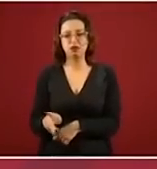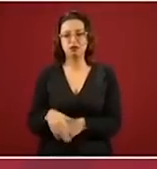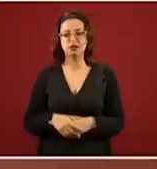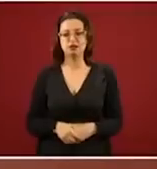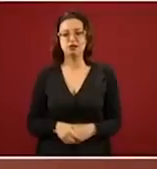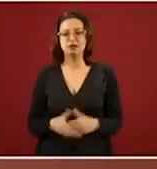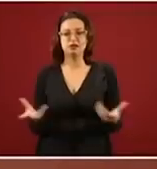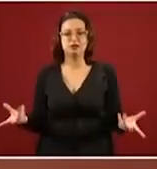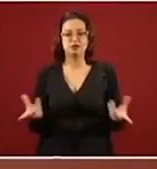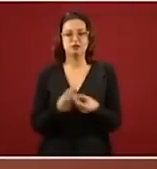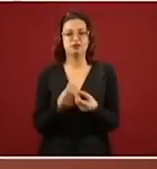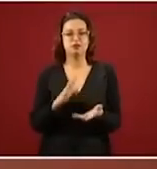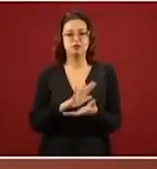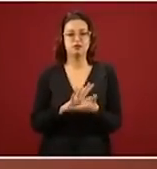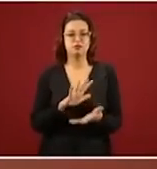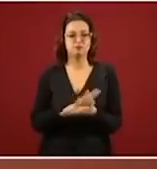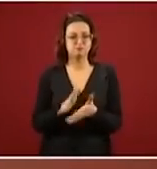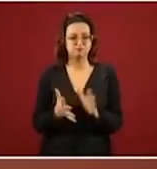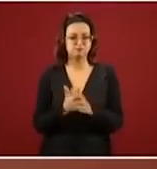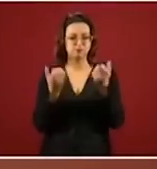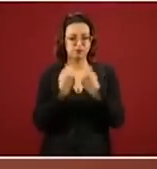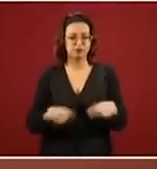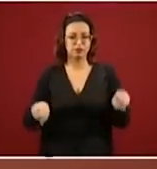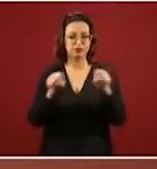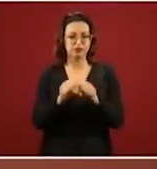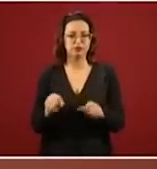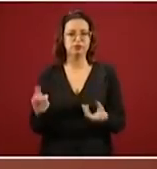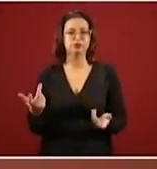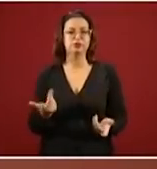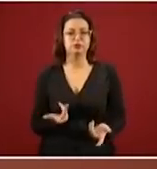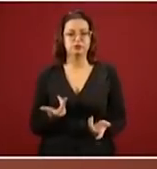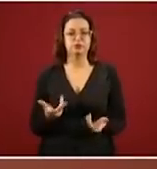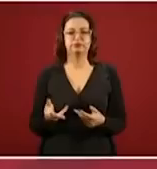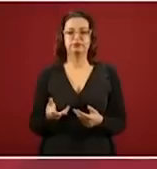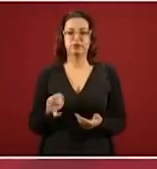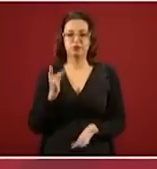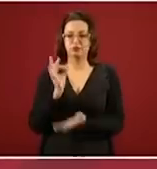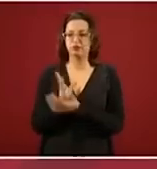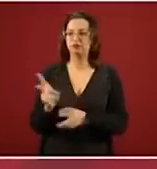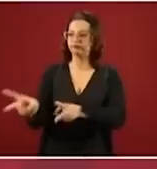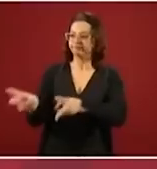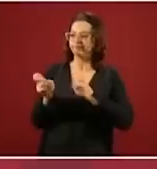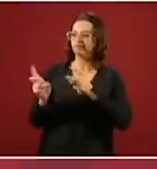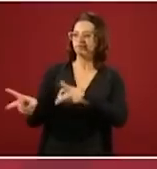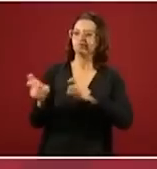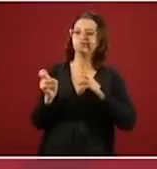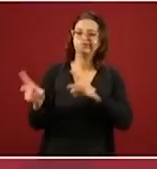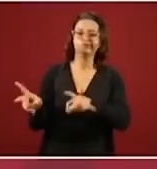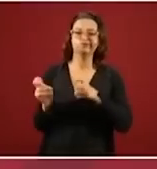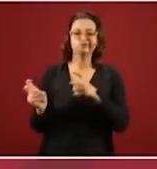y se asociaban y se dedicaban a robar a saquear